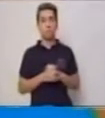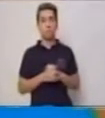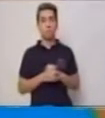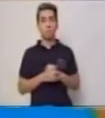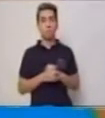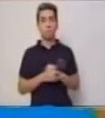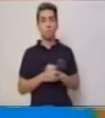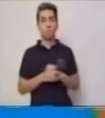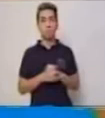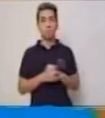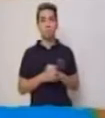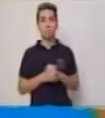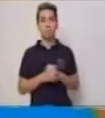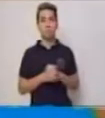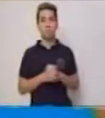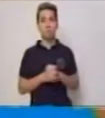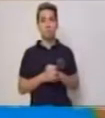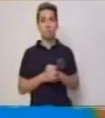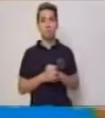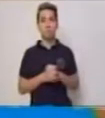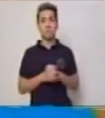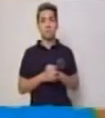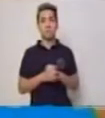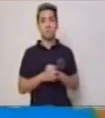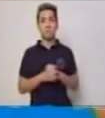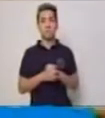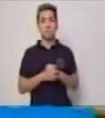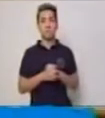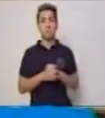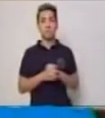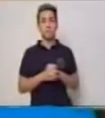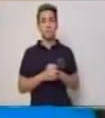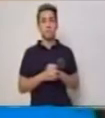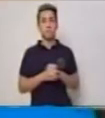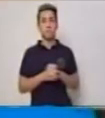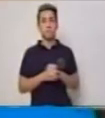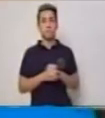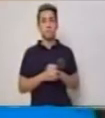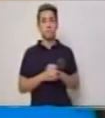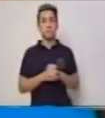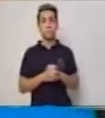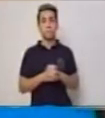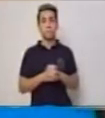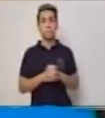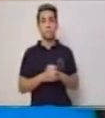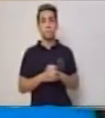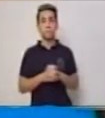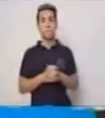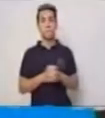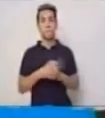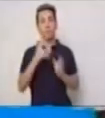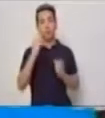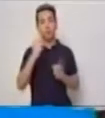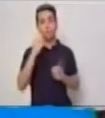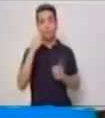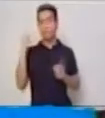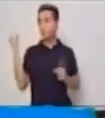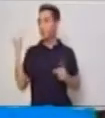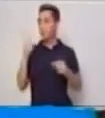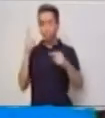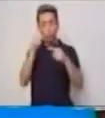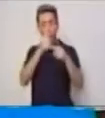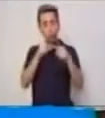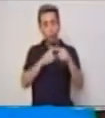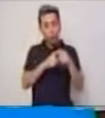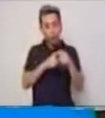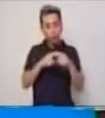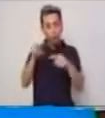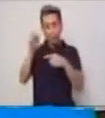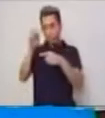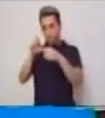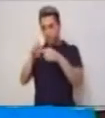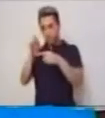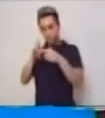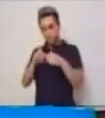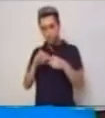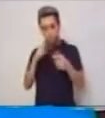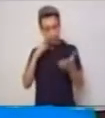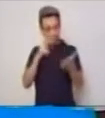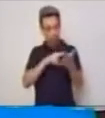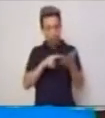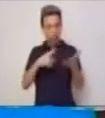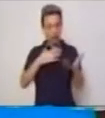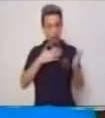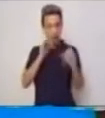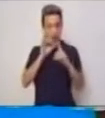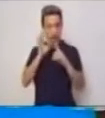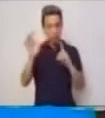y vamos a identificar el sujeto y el predicado. Leo mi oración. Siempre